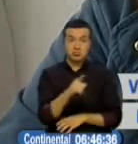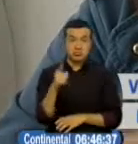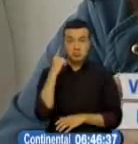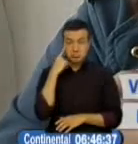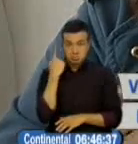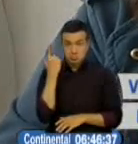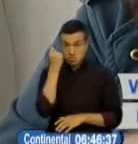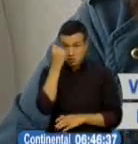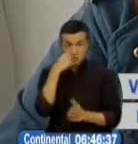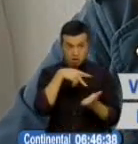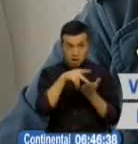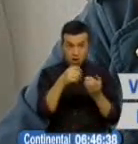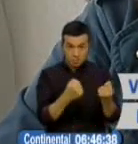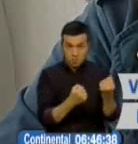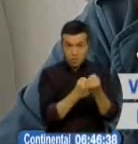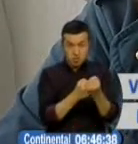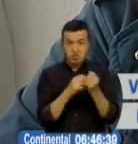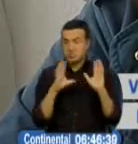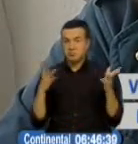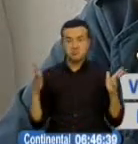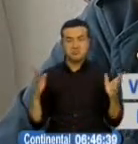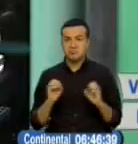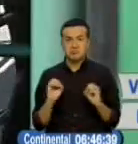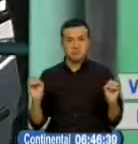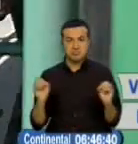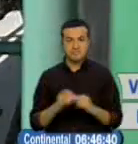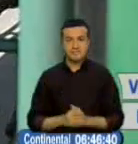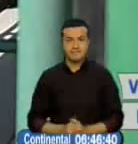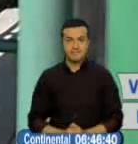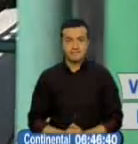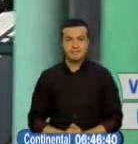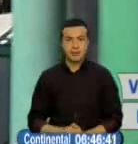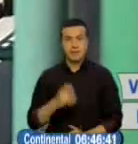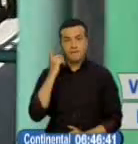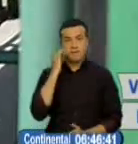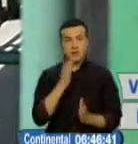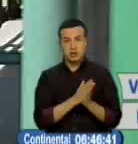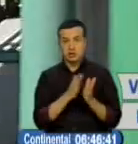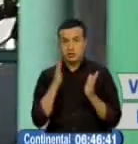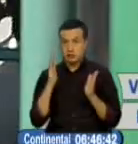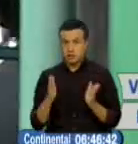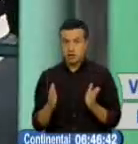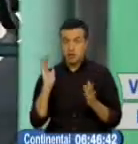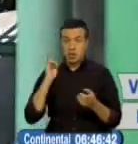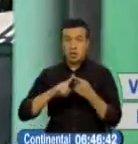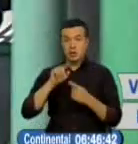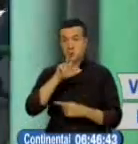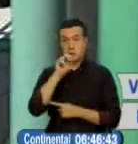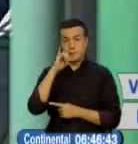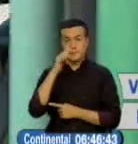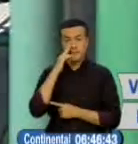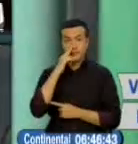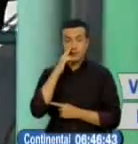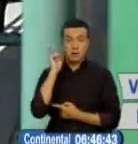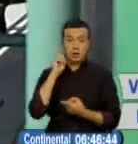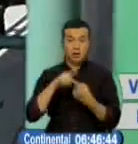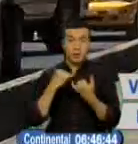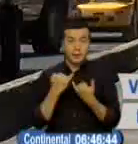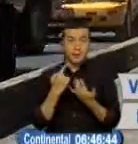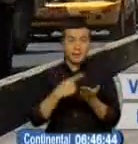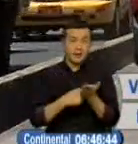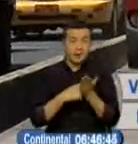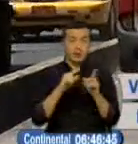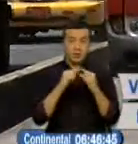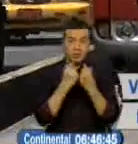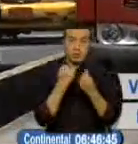haya sido beneficiado con este tema de las compensaciones. Frente al plazo para esta compensación que vence el 30 de junio, al momento se desarrollan mesas